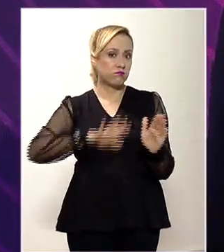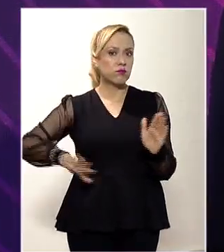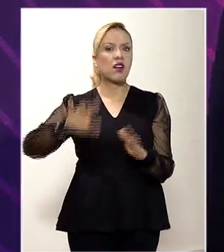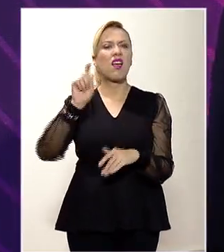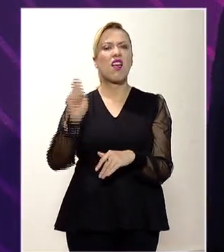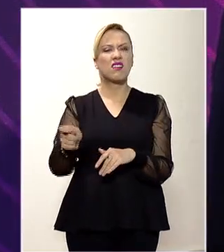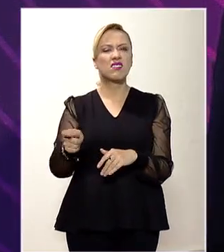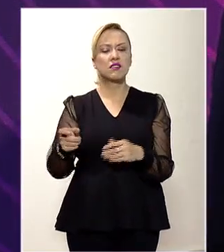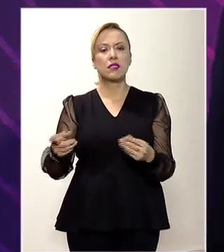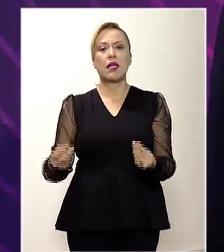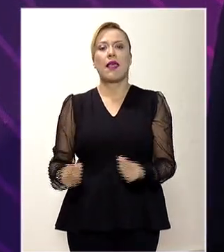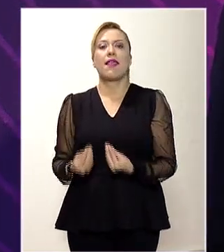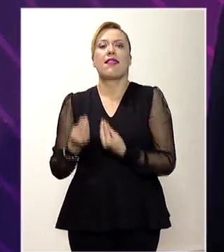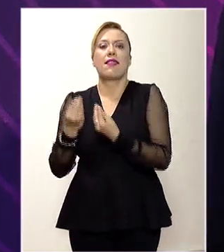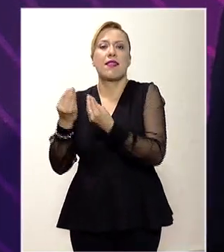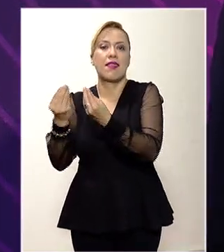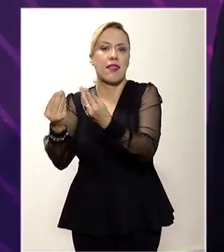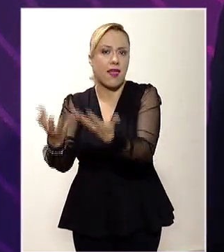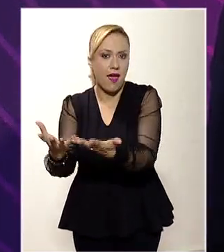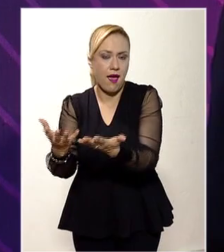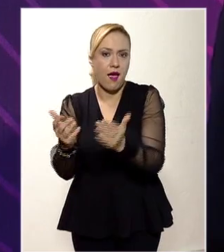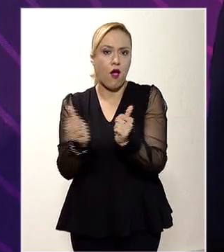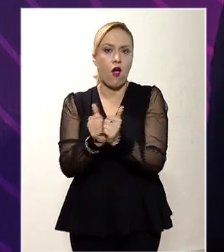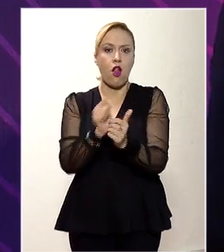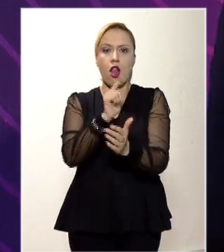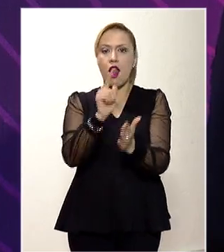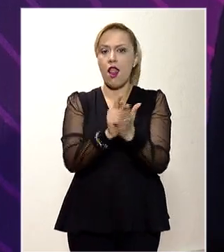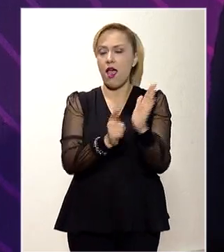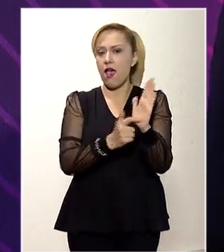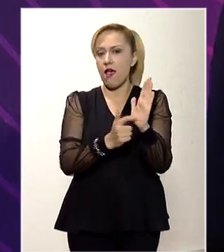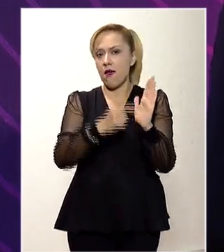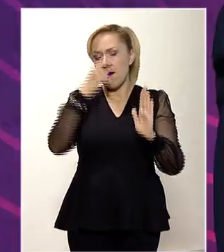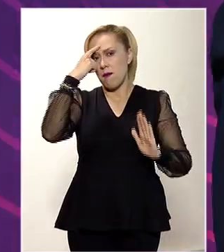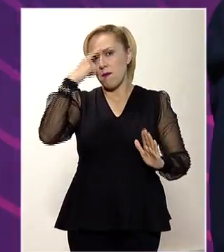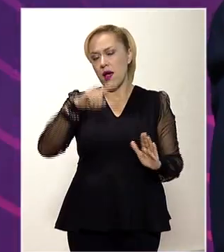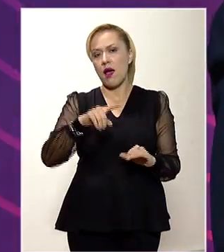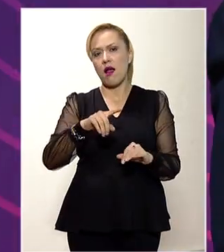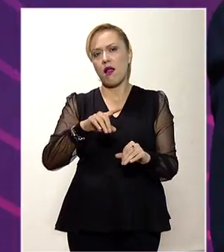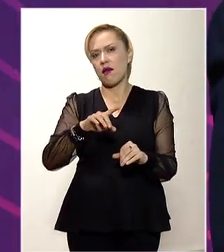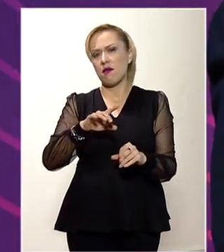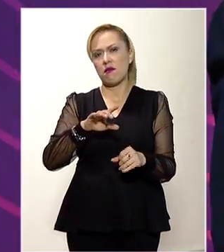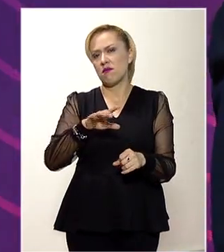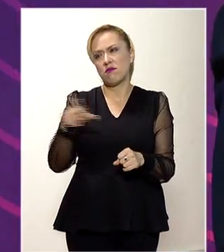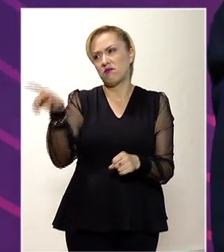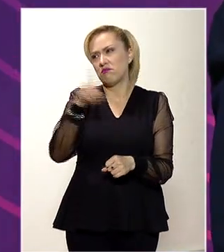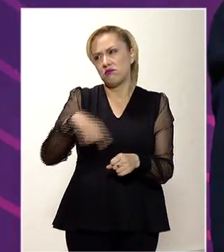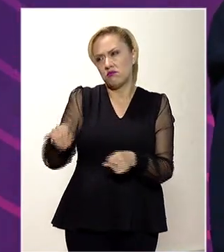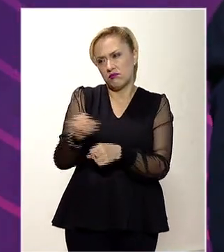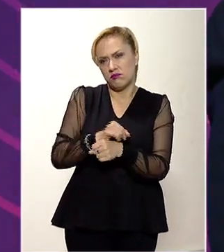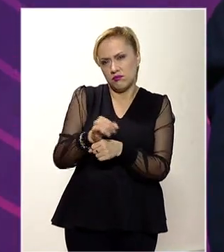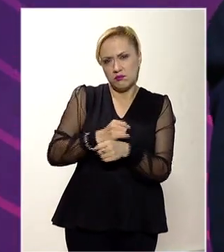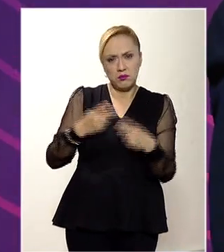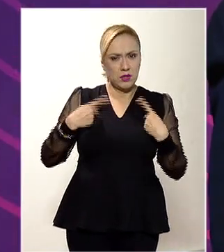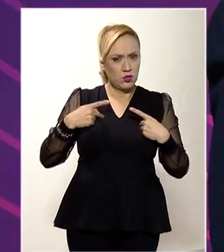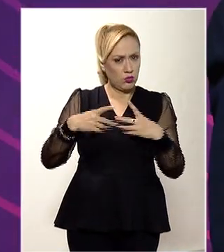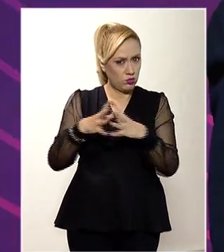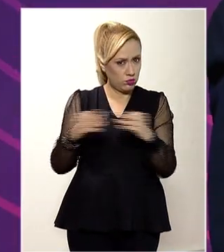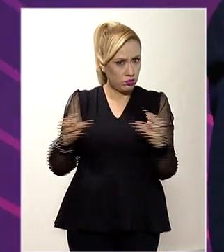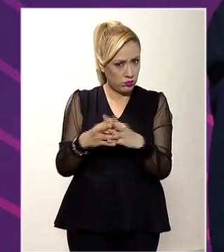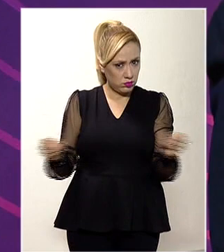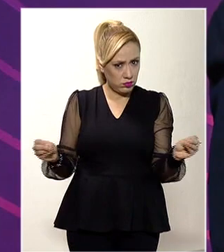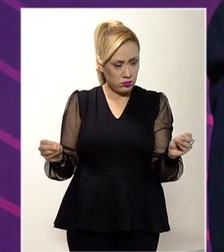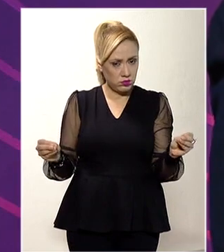que hacen es dar herramientas jurídicas para hacerle frente al poder, ¿no? O sea, cualquiera que va a investigar desapariciones,